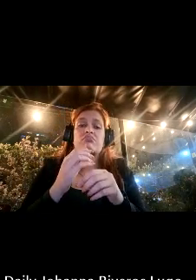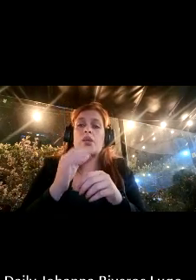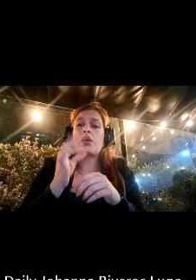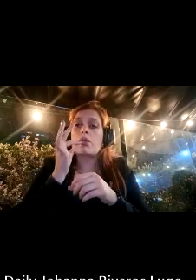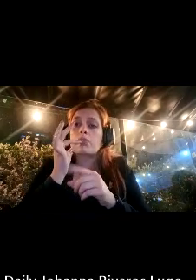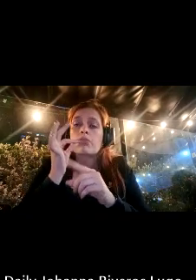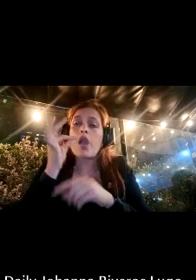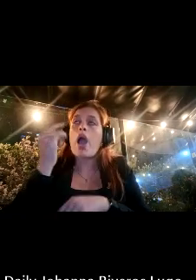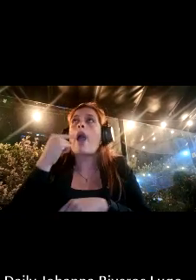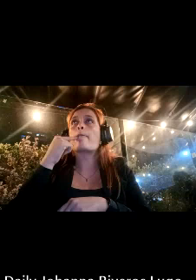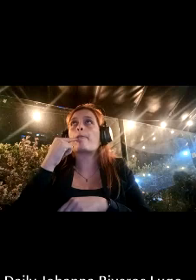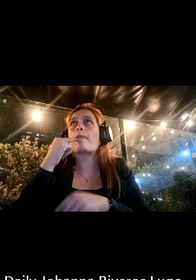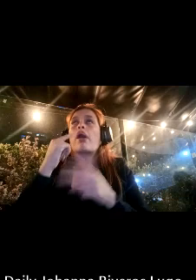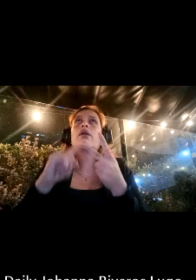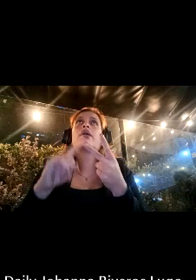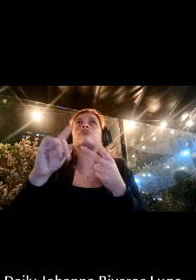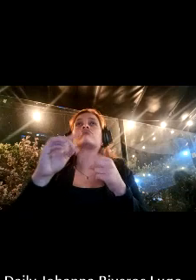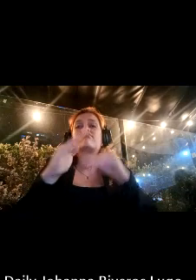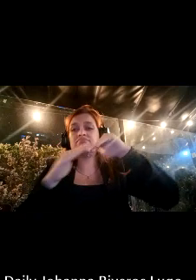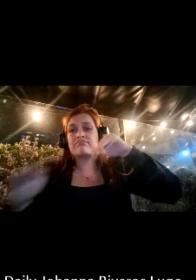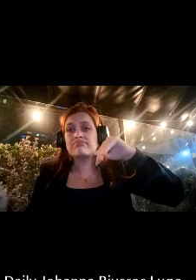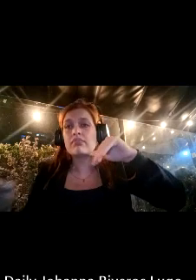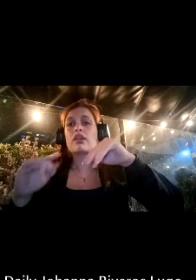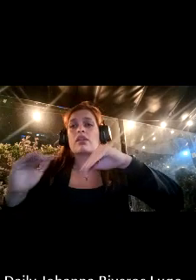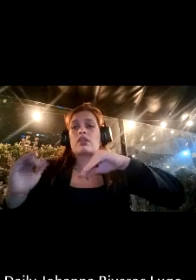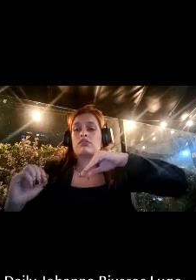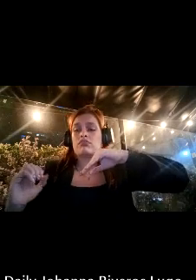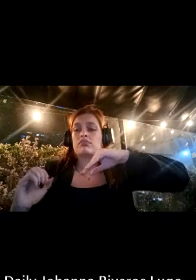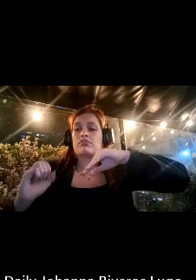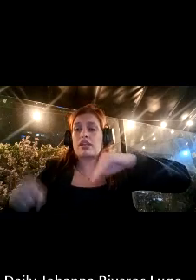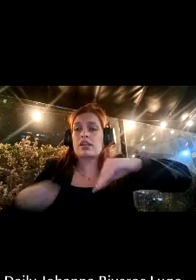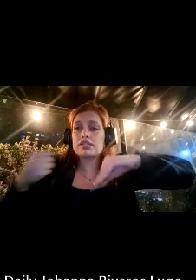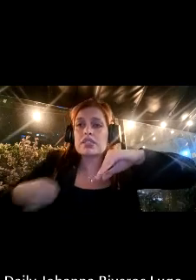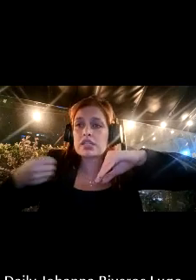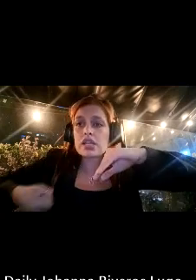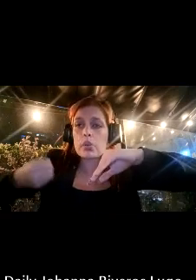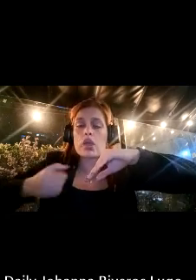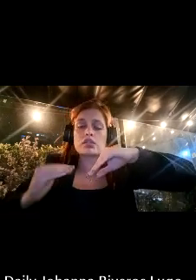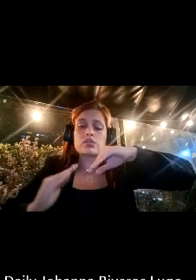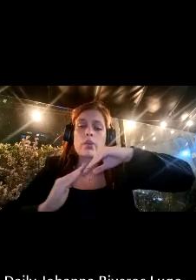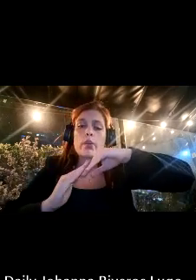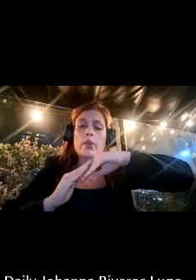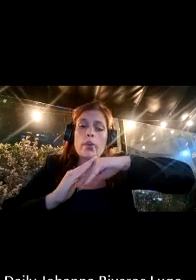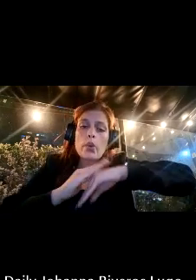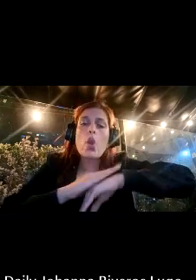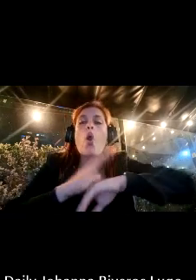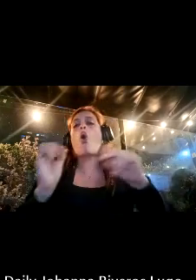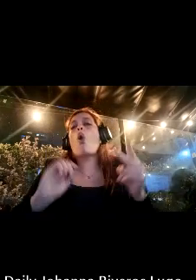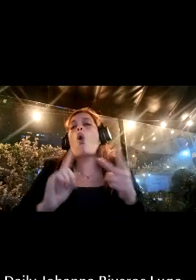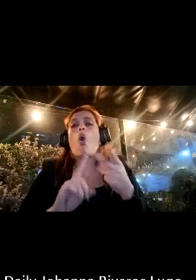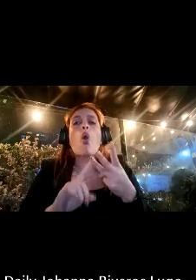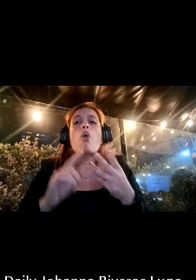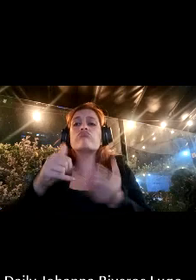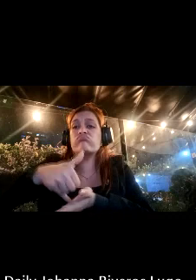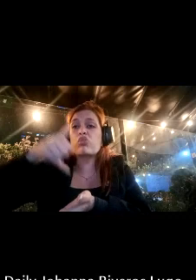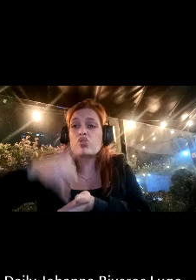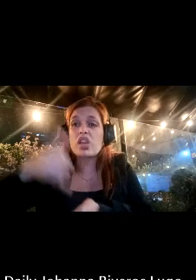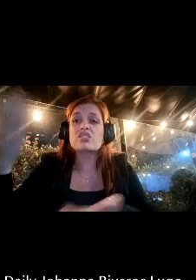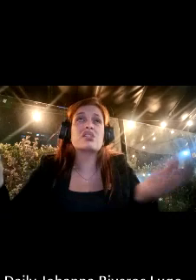que tengamos a nuestro alcance, ¿sí? No vamos a buscar elementos